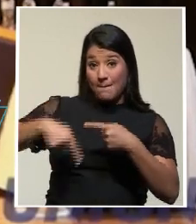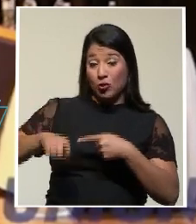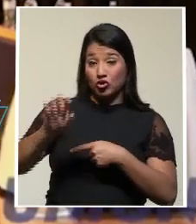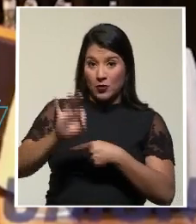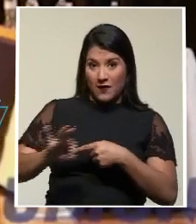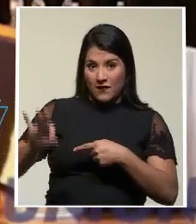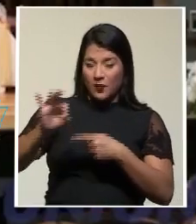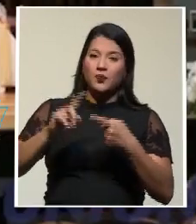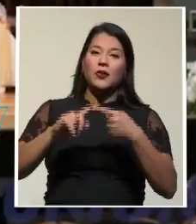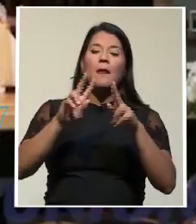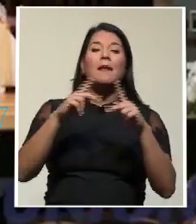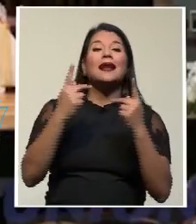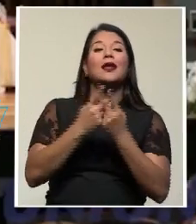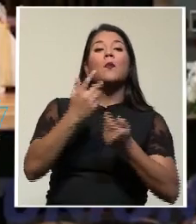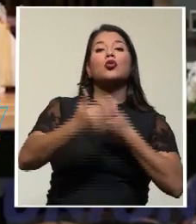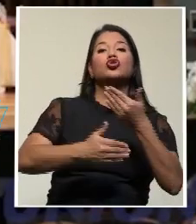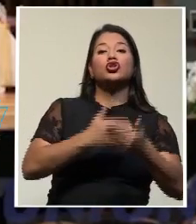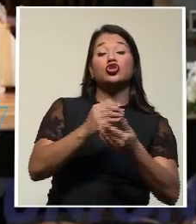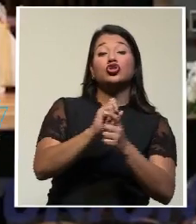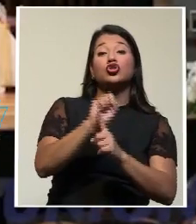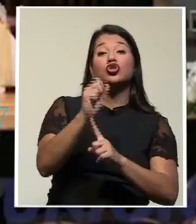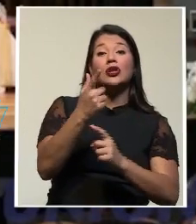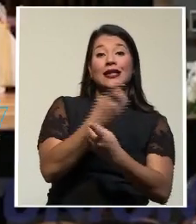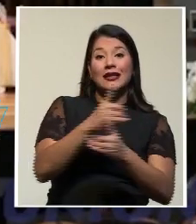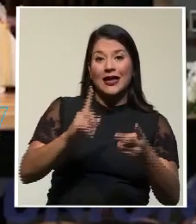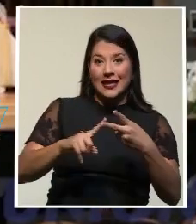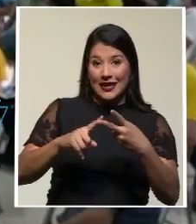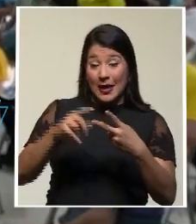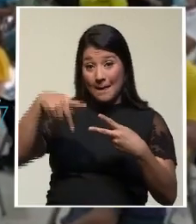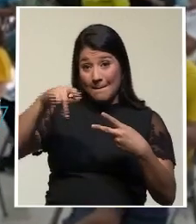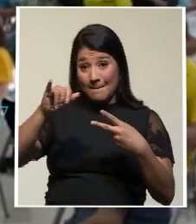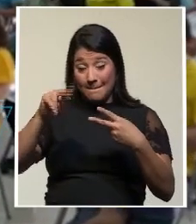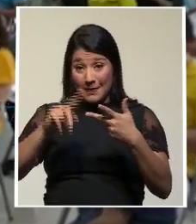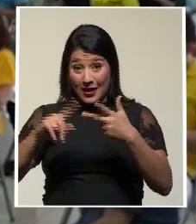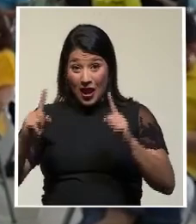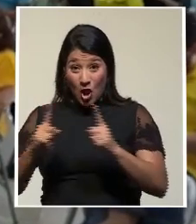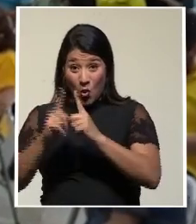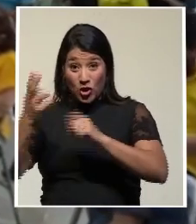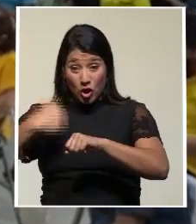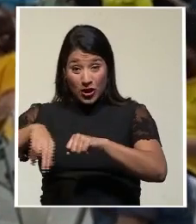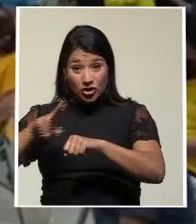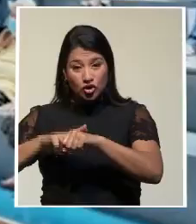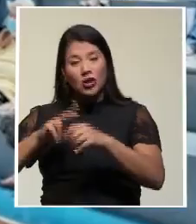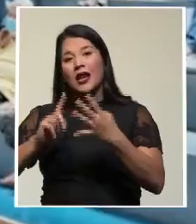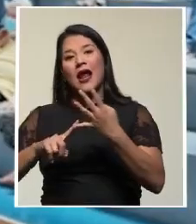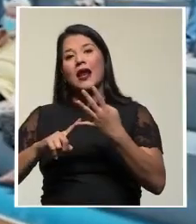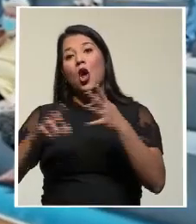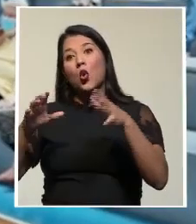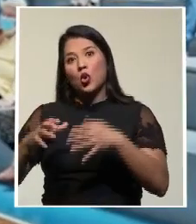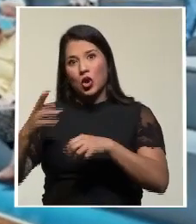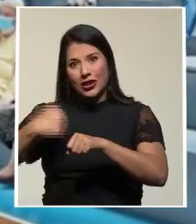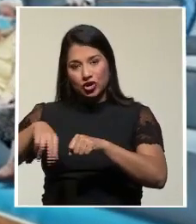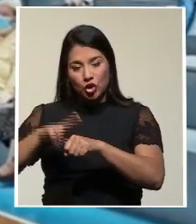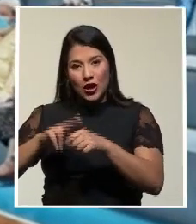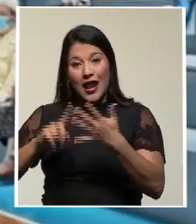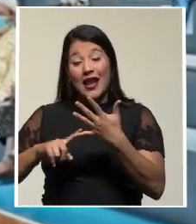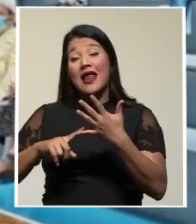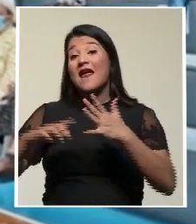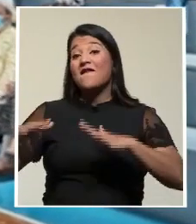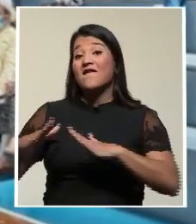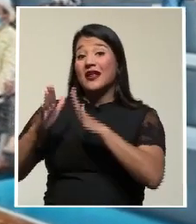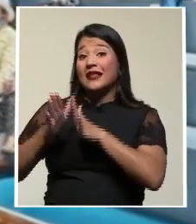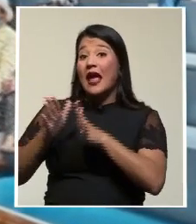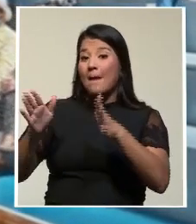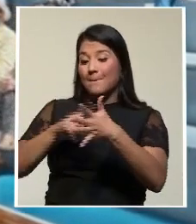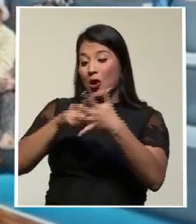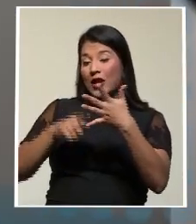Progreso Social Democrático, Integración Nacional, Encuentro Nacional, Unión Liberal y Frente Amplio realizaron asambleas nacionales y